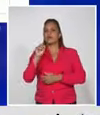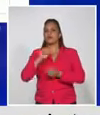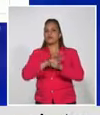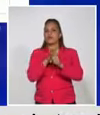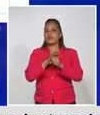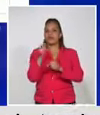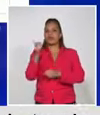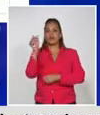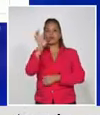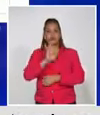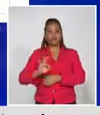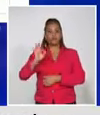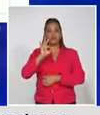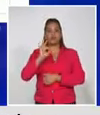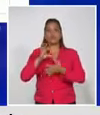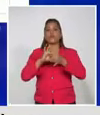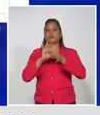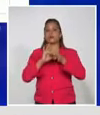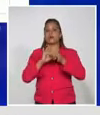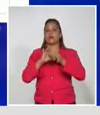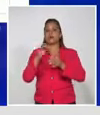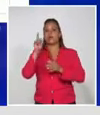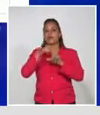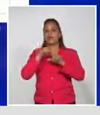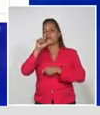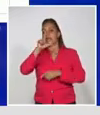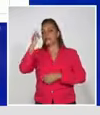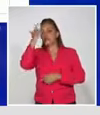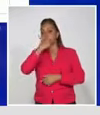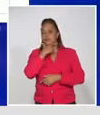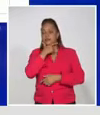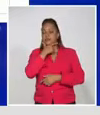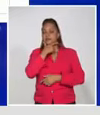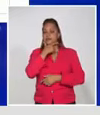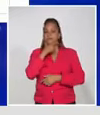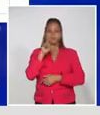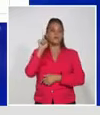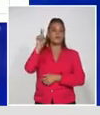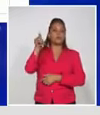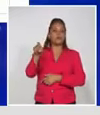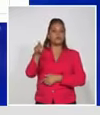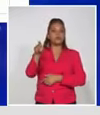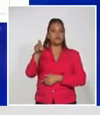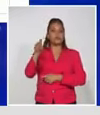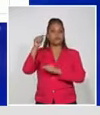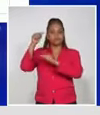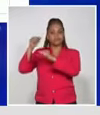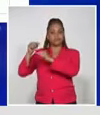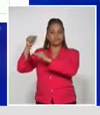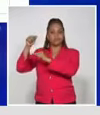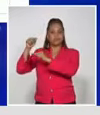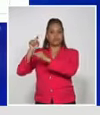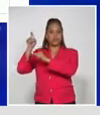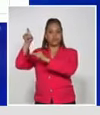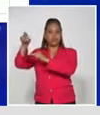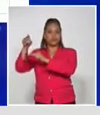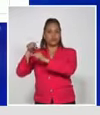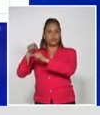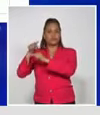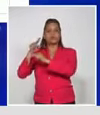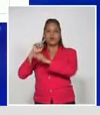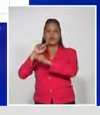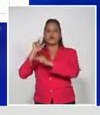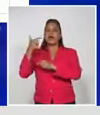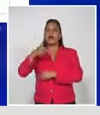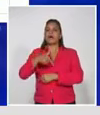octubre, Guanabacoa, La Lisa, y finalmente en la posición número 12, el municipio de Jagüey Grande,